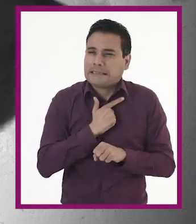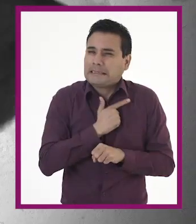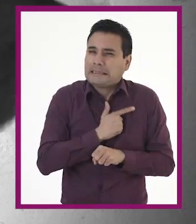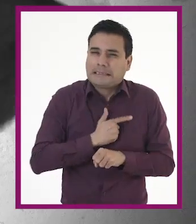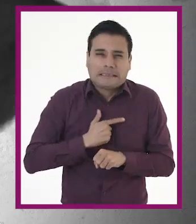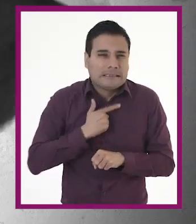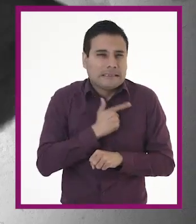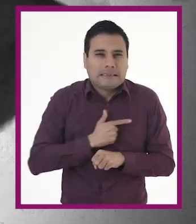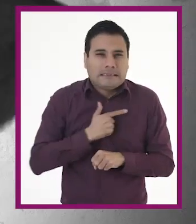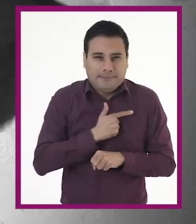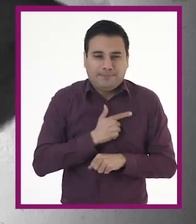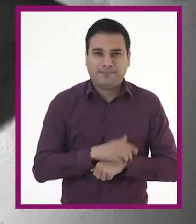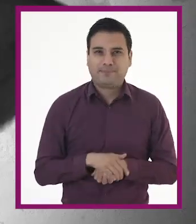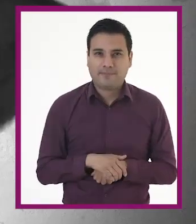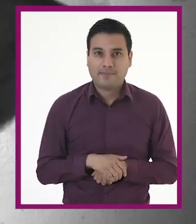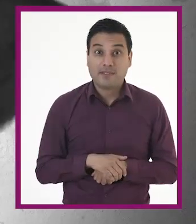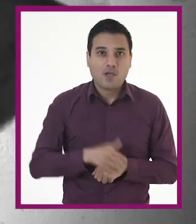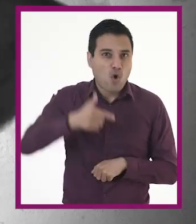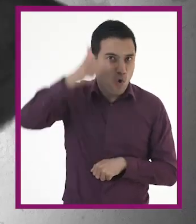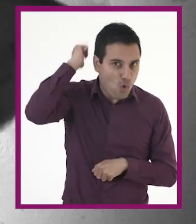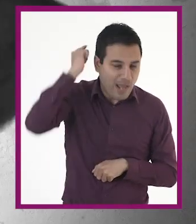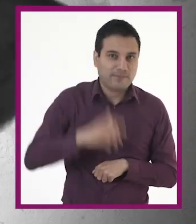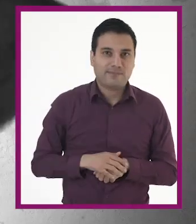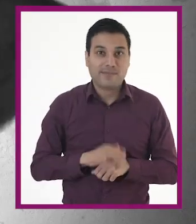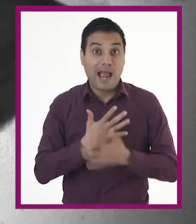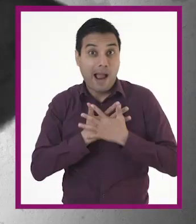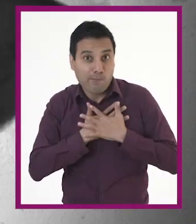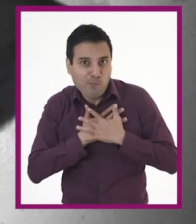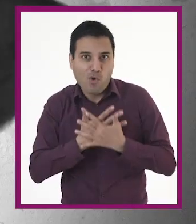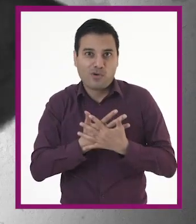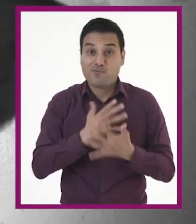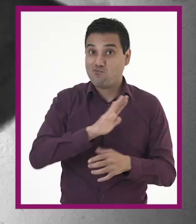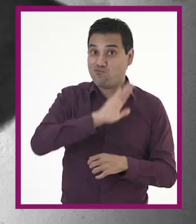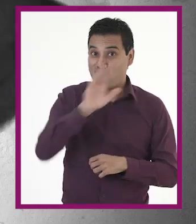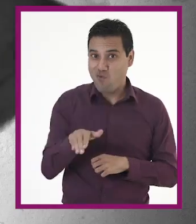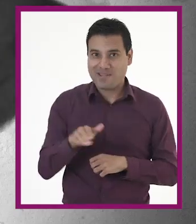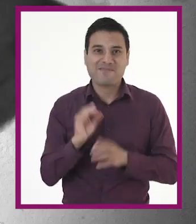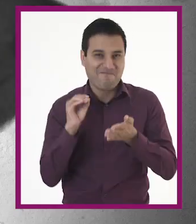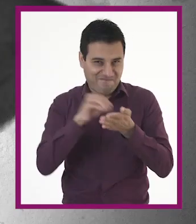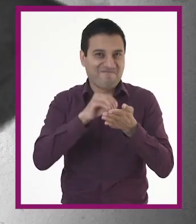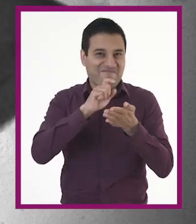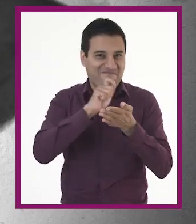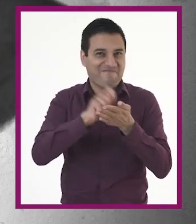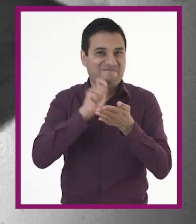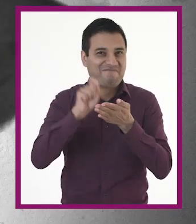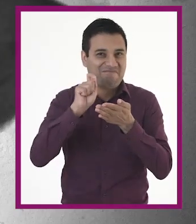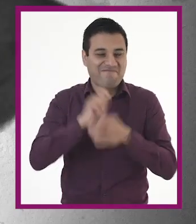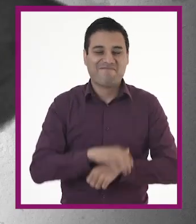obsesionaron a lo largo de su vida: la locura, el amor y la muerte.